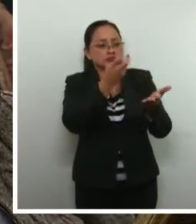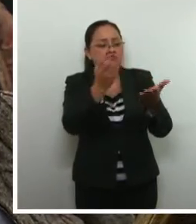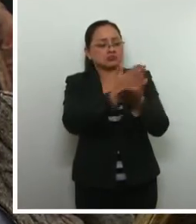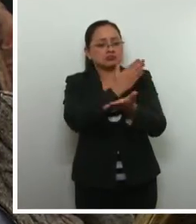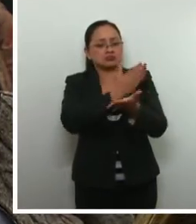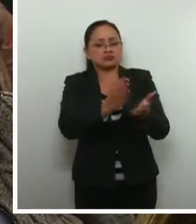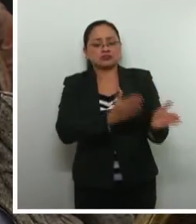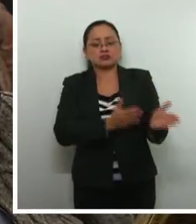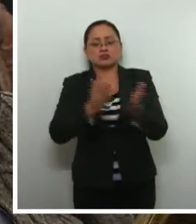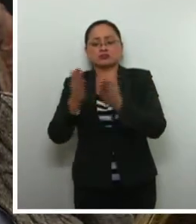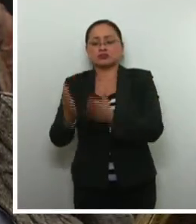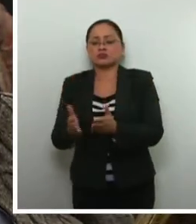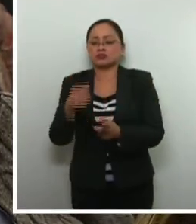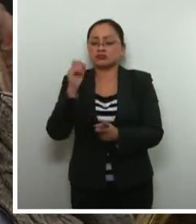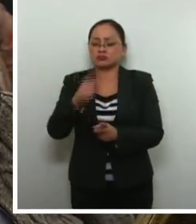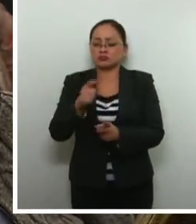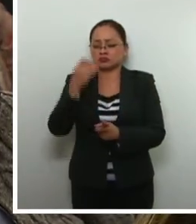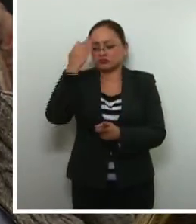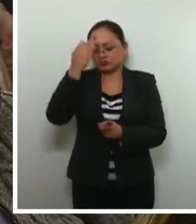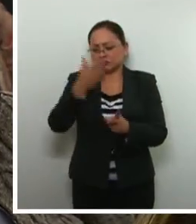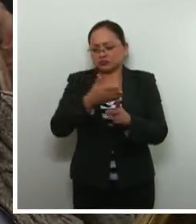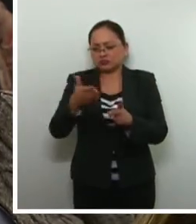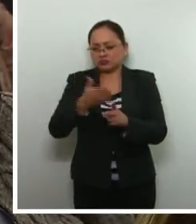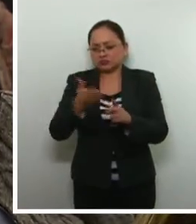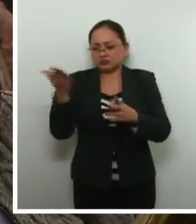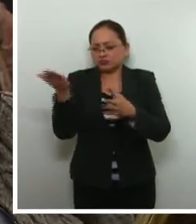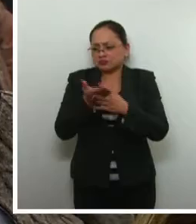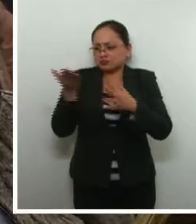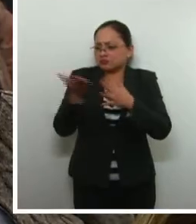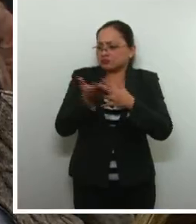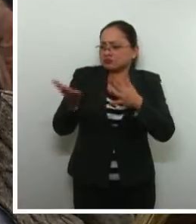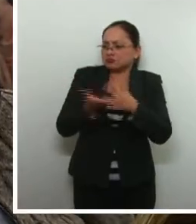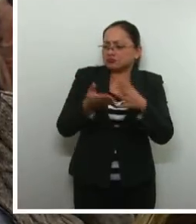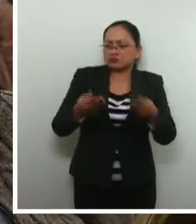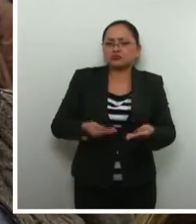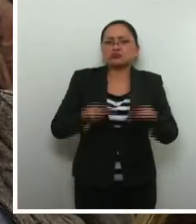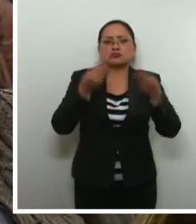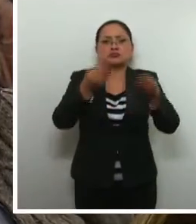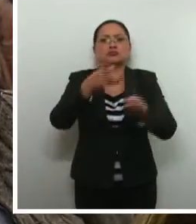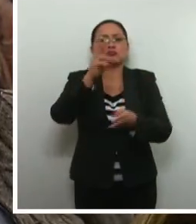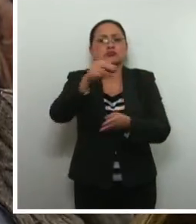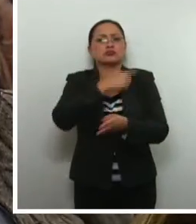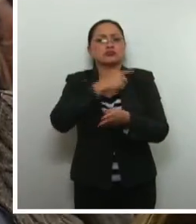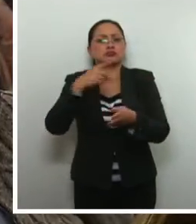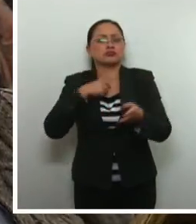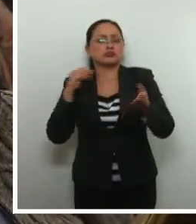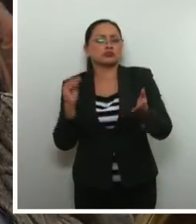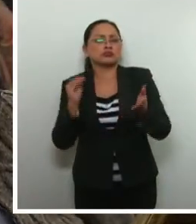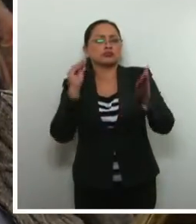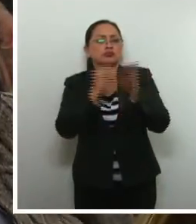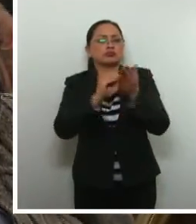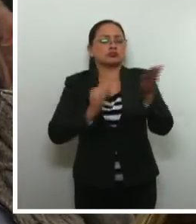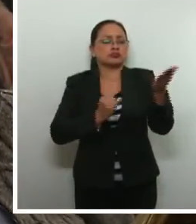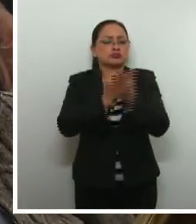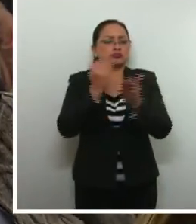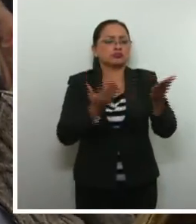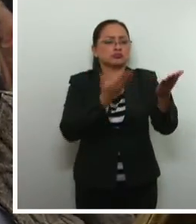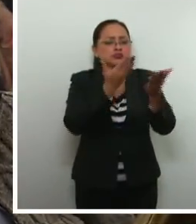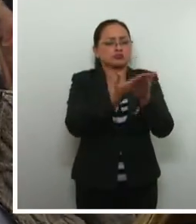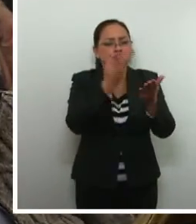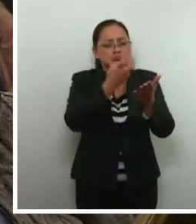lo tanto, en tiempo y forma la separó y no debió de haberse incluido en la denominada